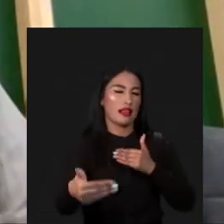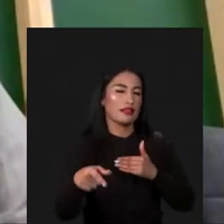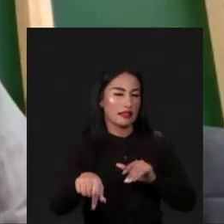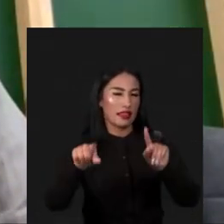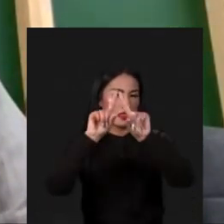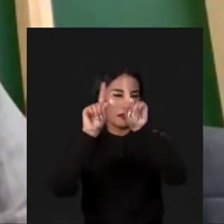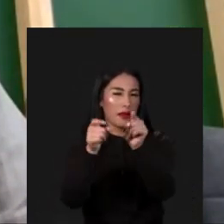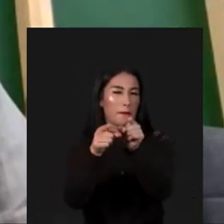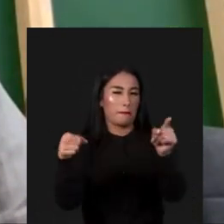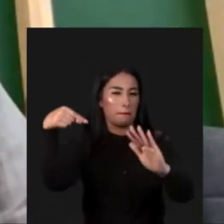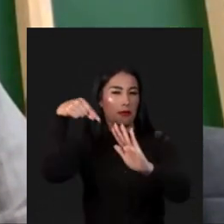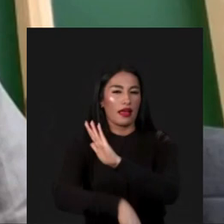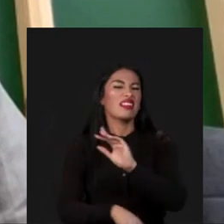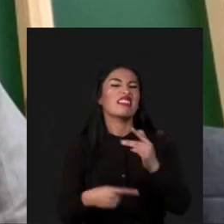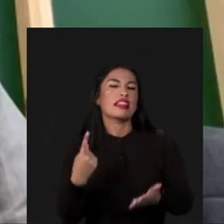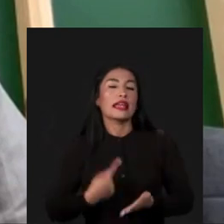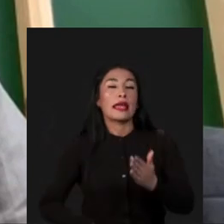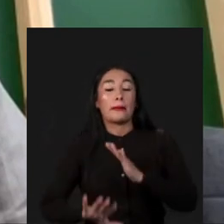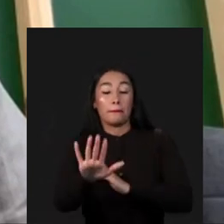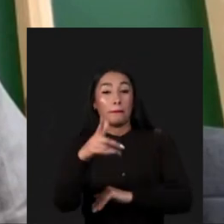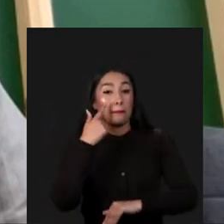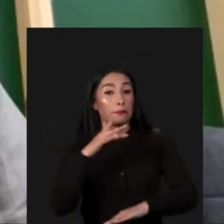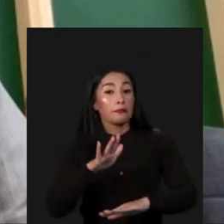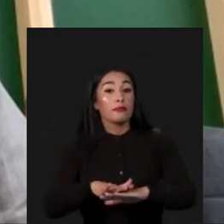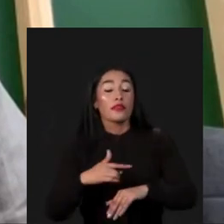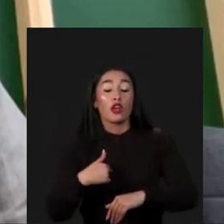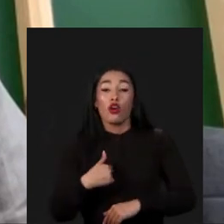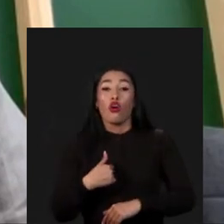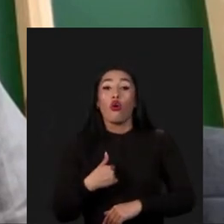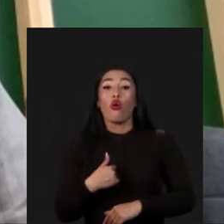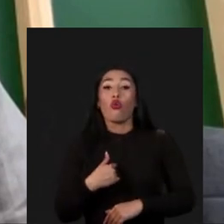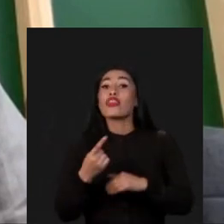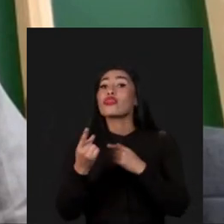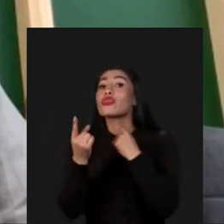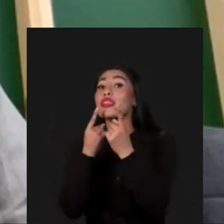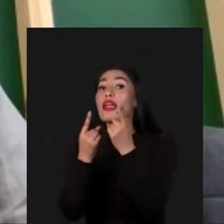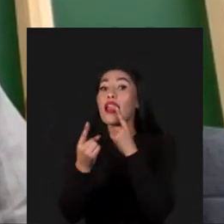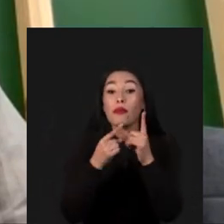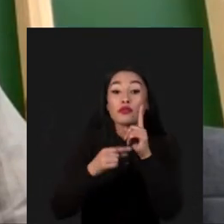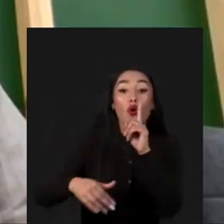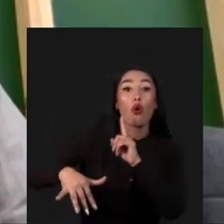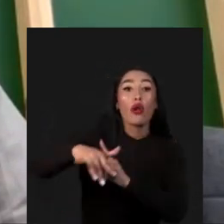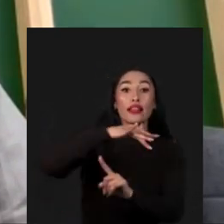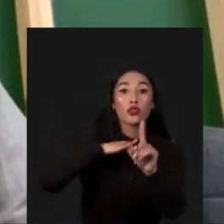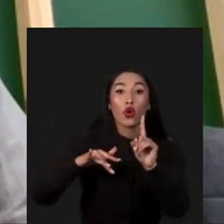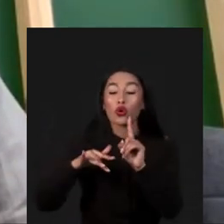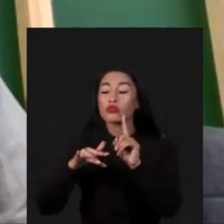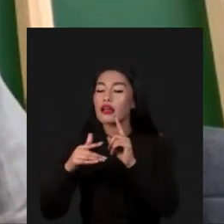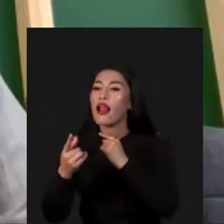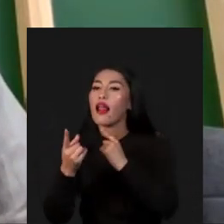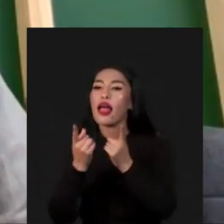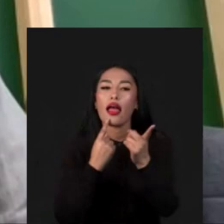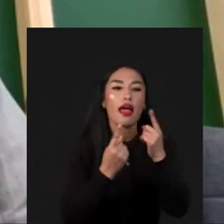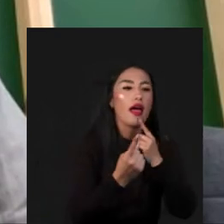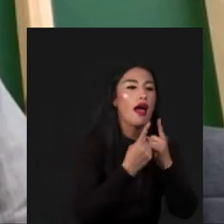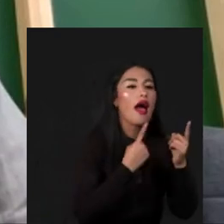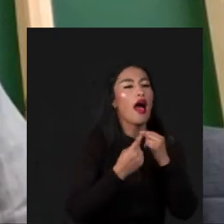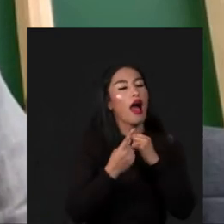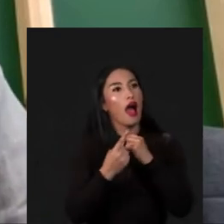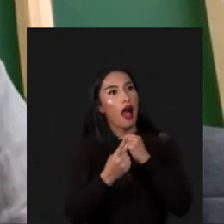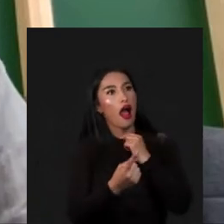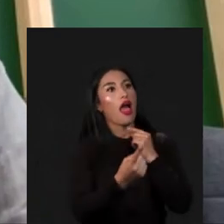que es que nos damos cuenta que justamente cuando dialogamos con el entorno nos damos cuenta de cuáles son aquellas